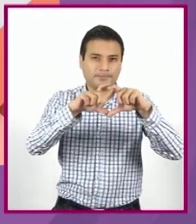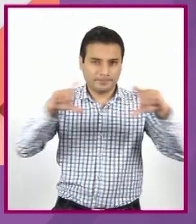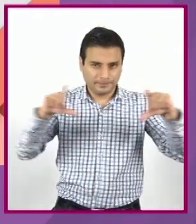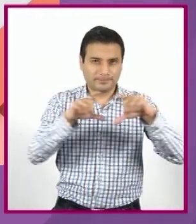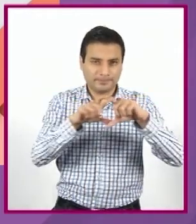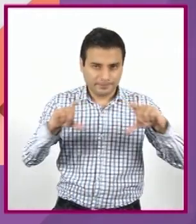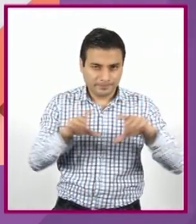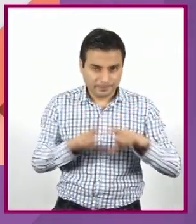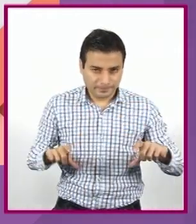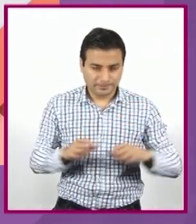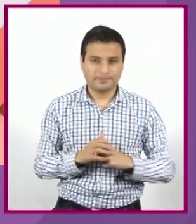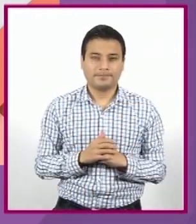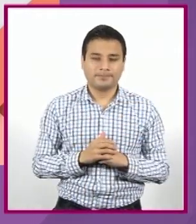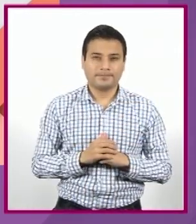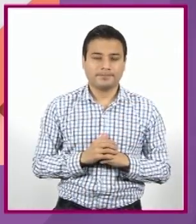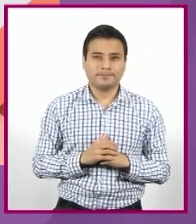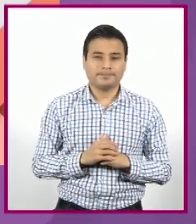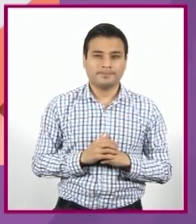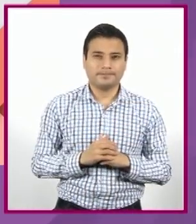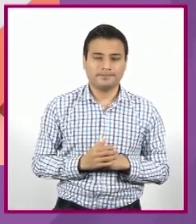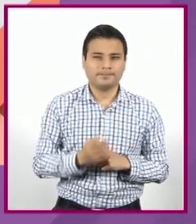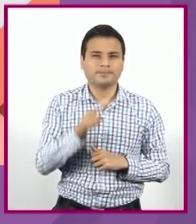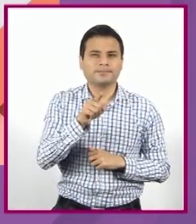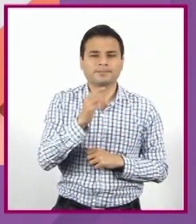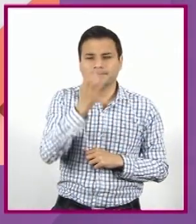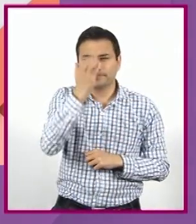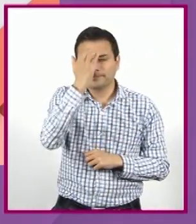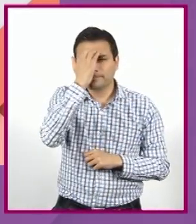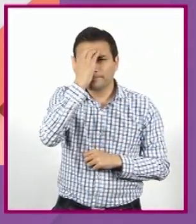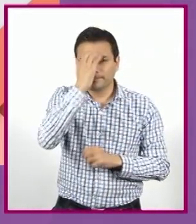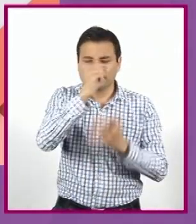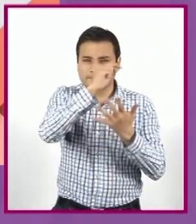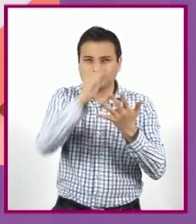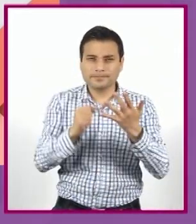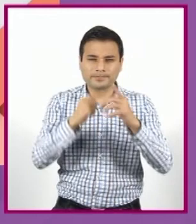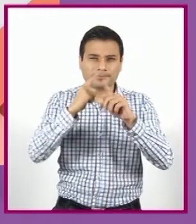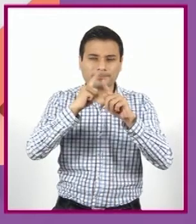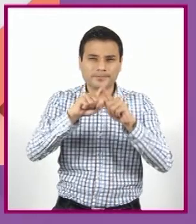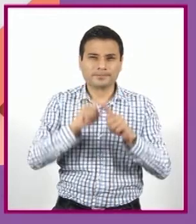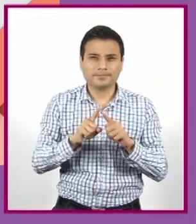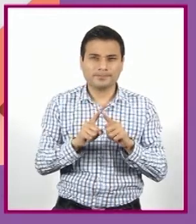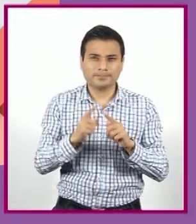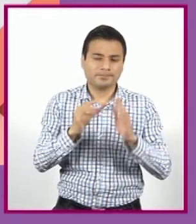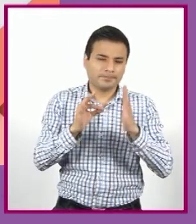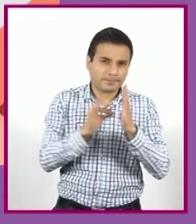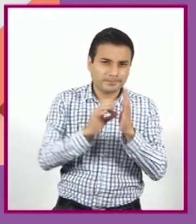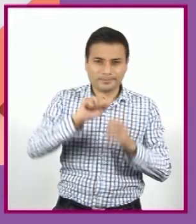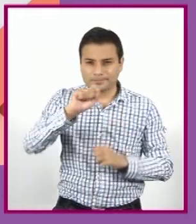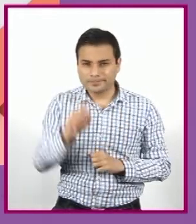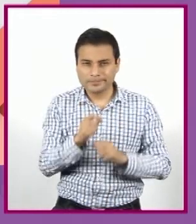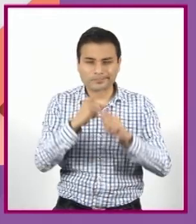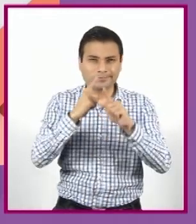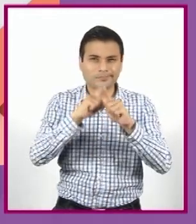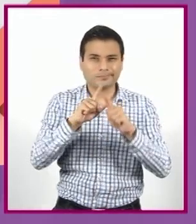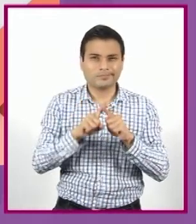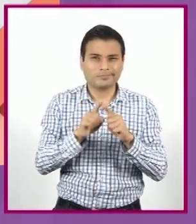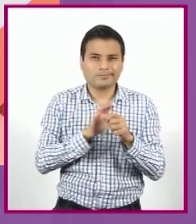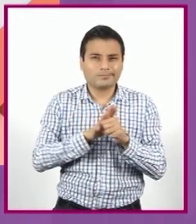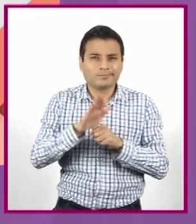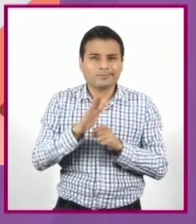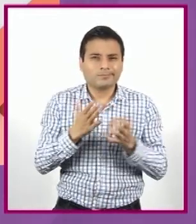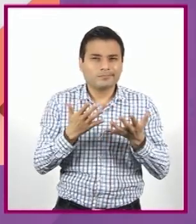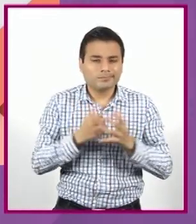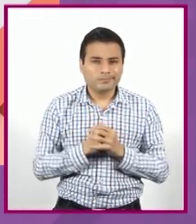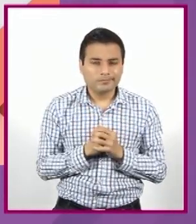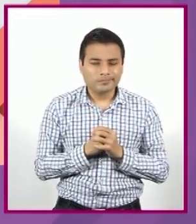desarrolla la historia, para que podamos reconocer algunos aspectos ortográficos que impactan la organización gráfica en el